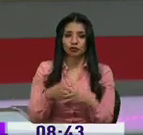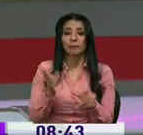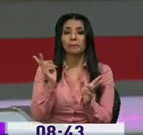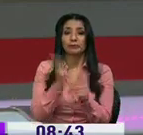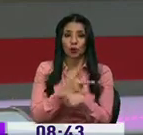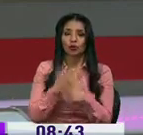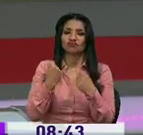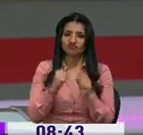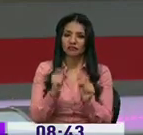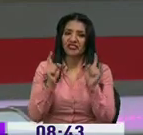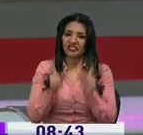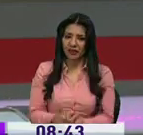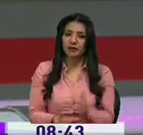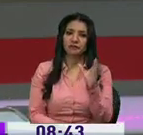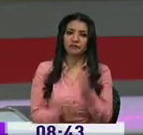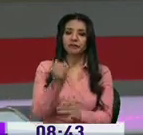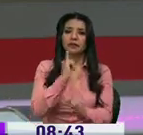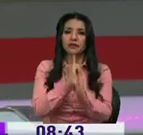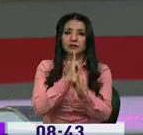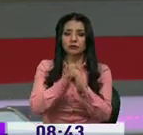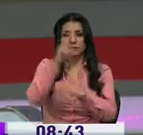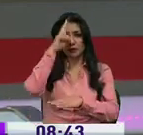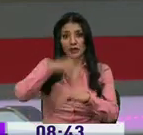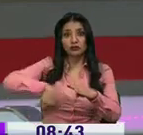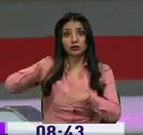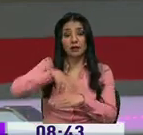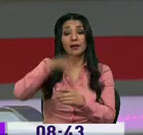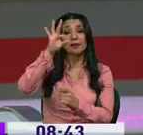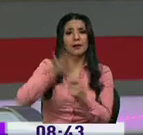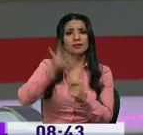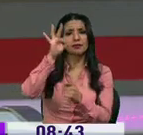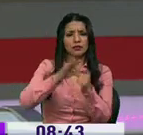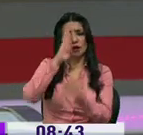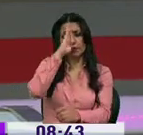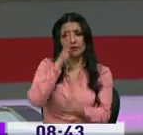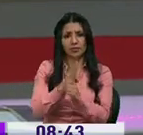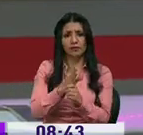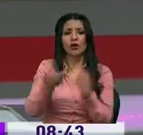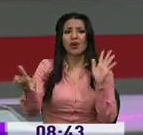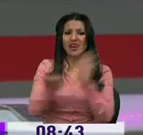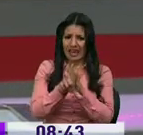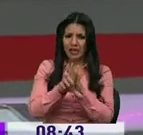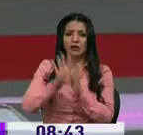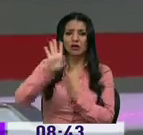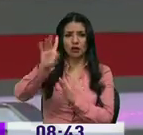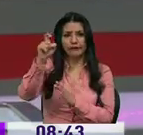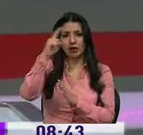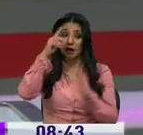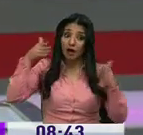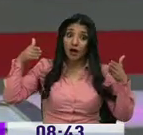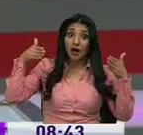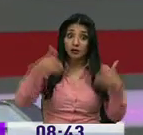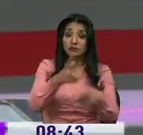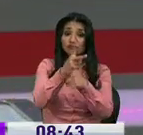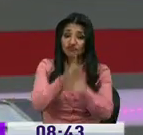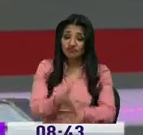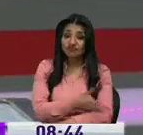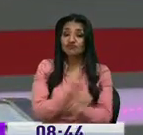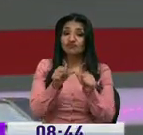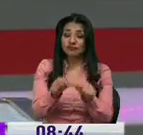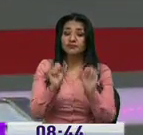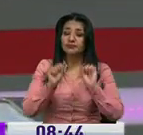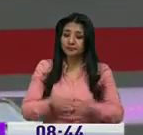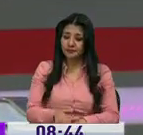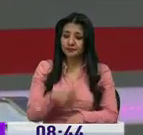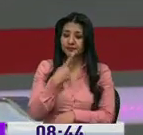insiste en la creación del Instituto Nacional del Banano con el objetivo de establecer una política de Estado de prevención permanente.